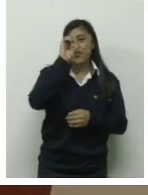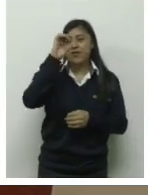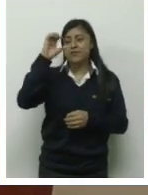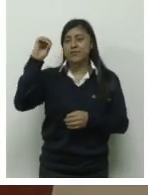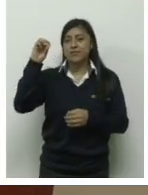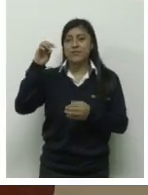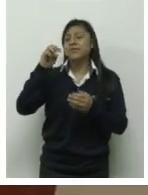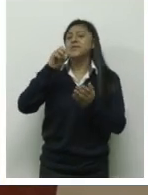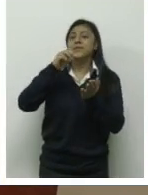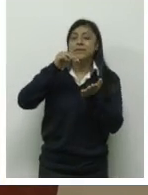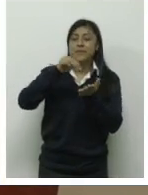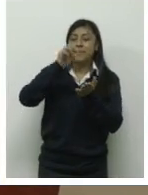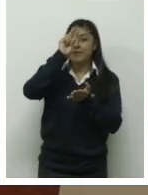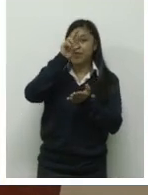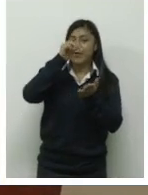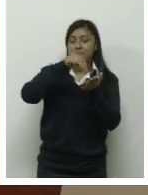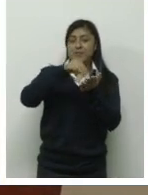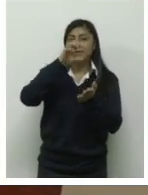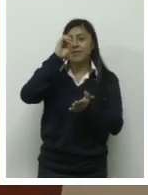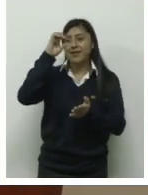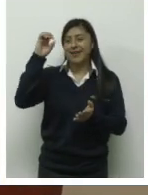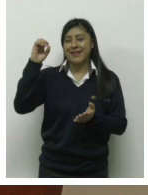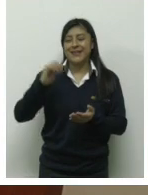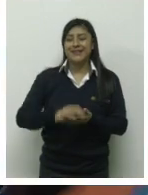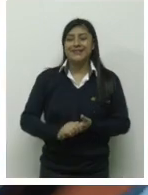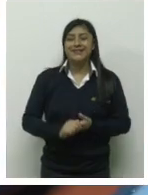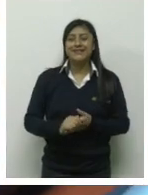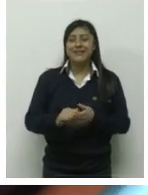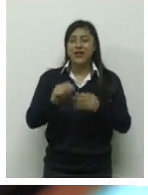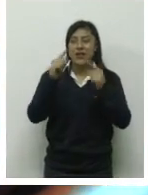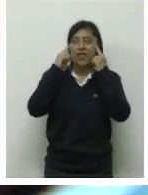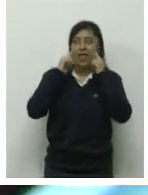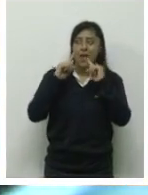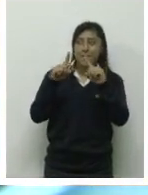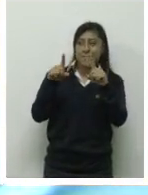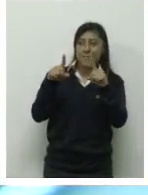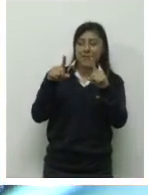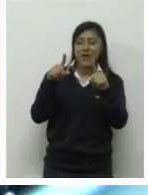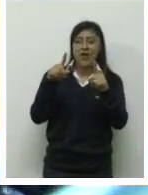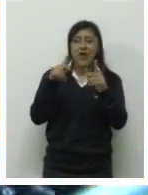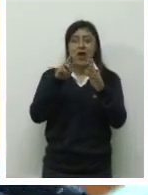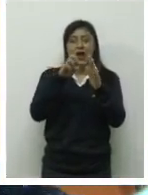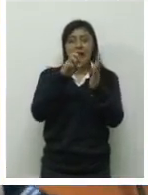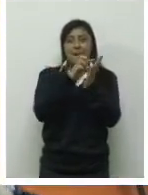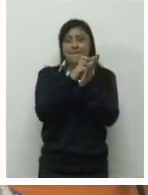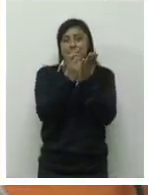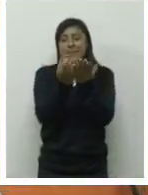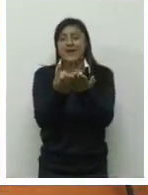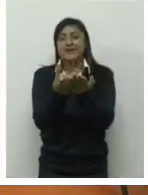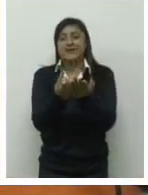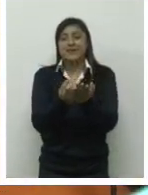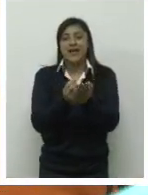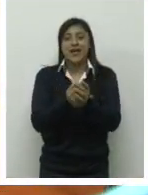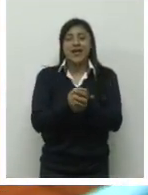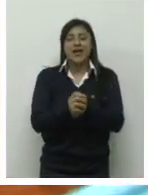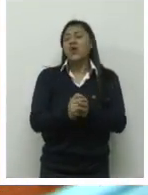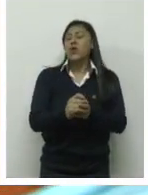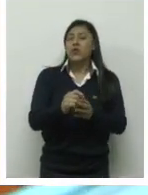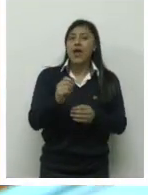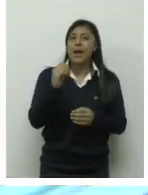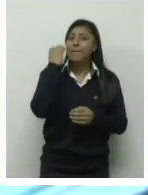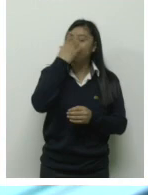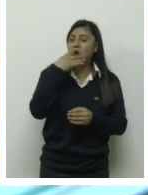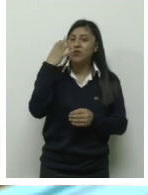presentó, cuando en un medio de comunicación vio una atractiva oferta de trabajo. Pues vi